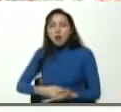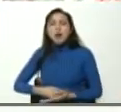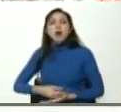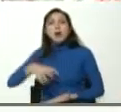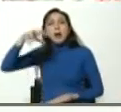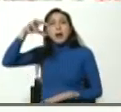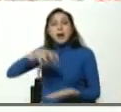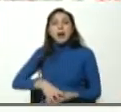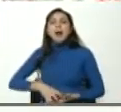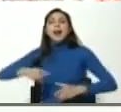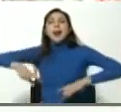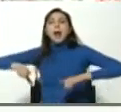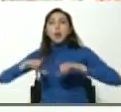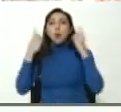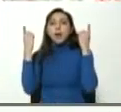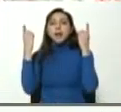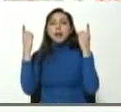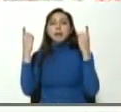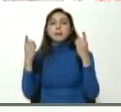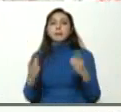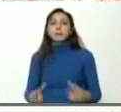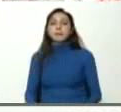comandante en jefe me dio